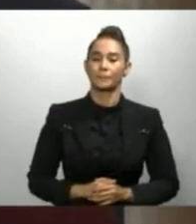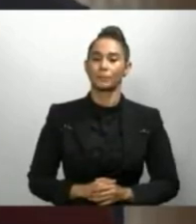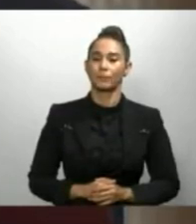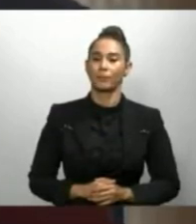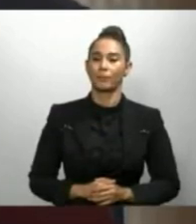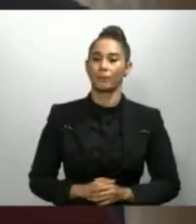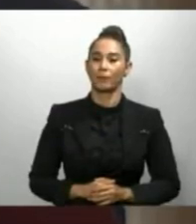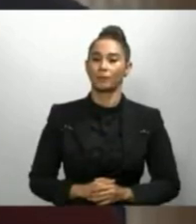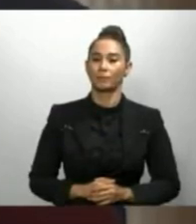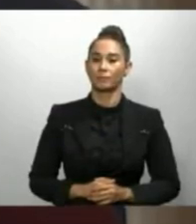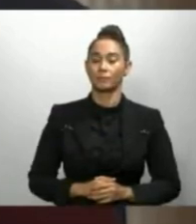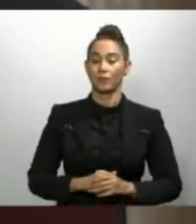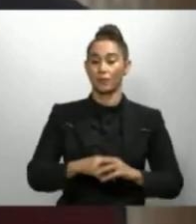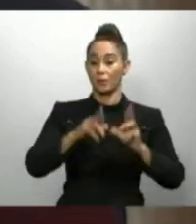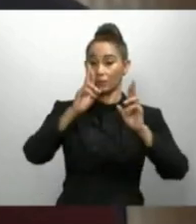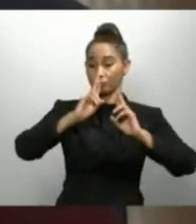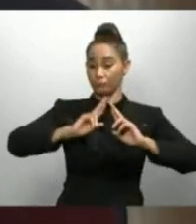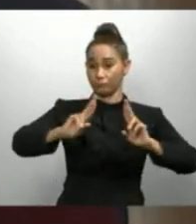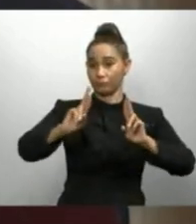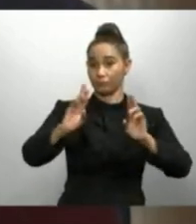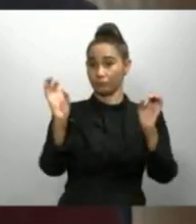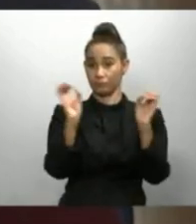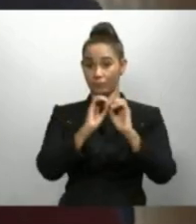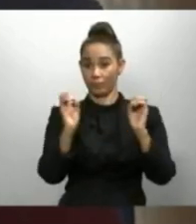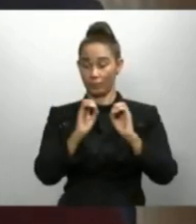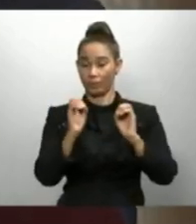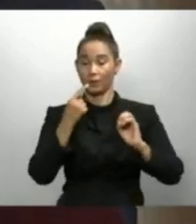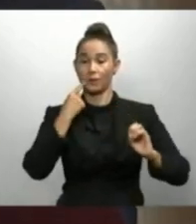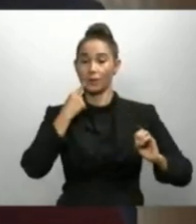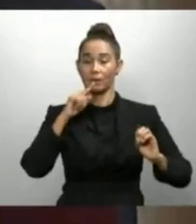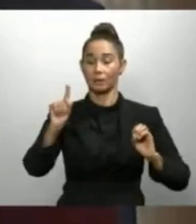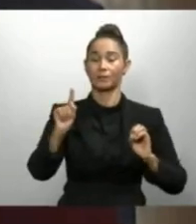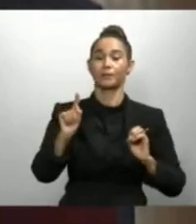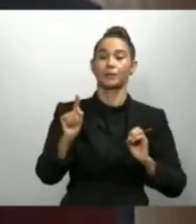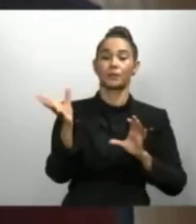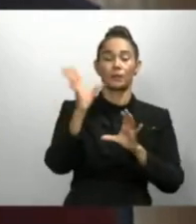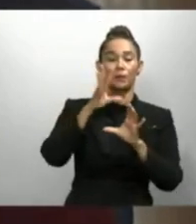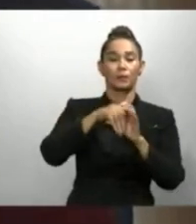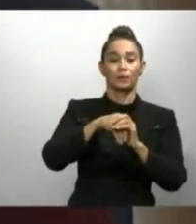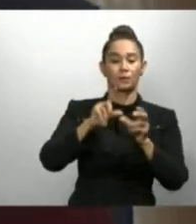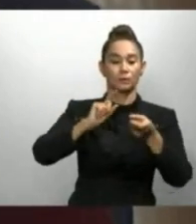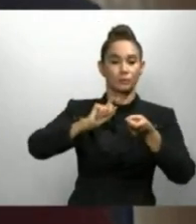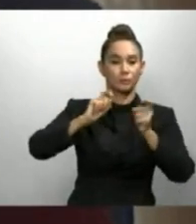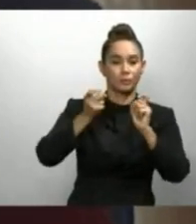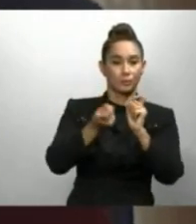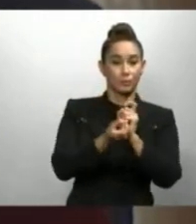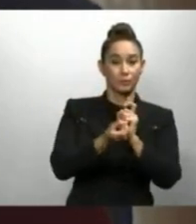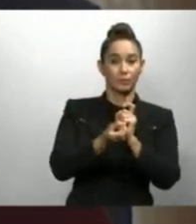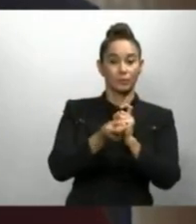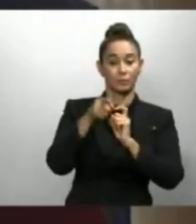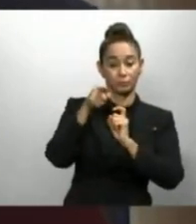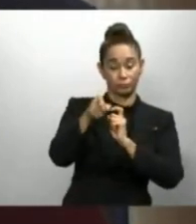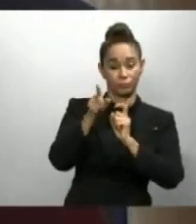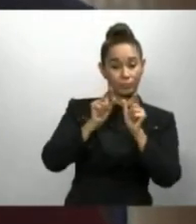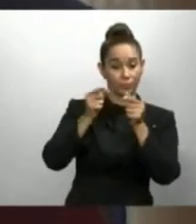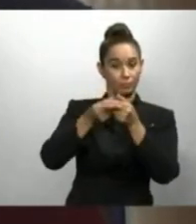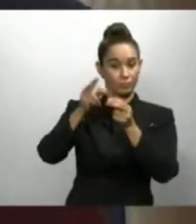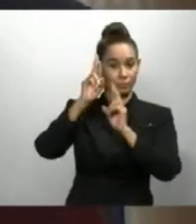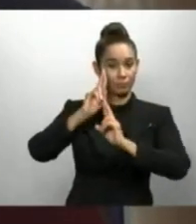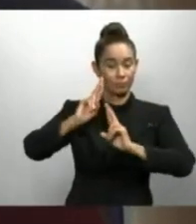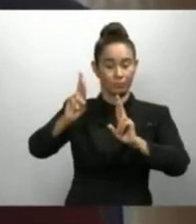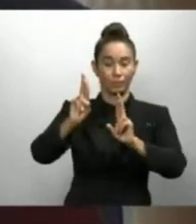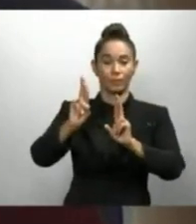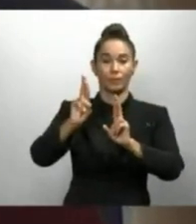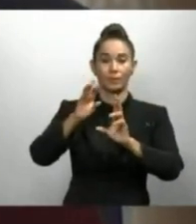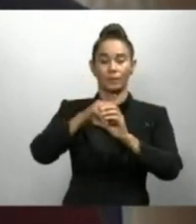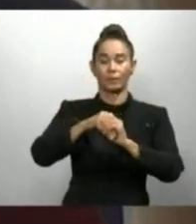Las violaciones a las disposiciones del presente decreto, incluyendo las modificaciones que éste introduce al